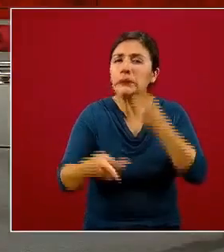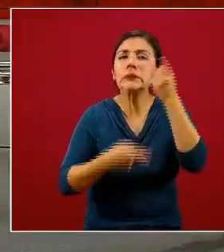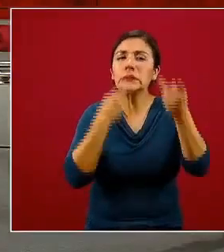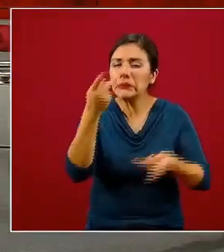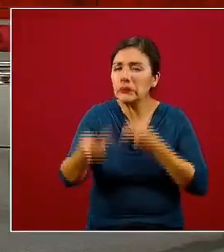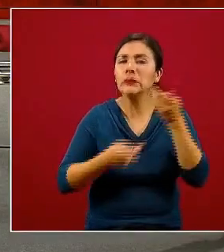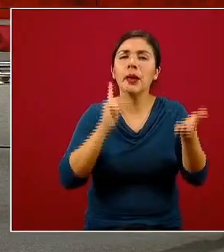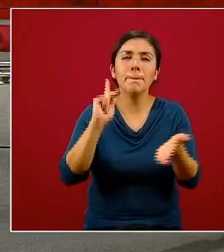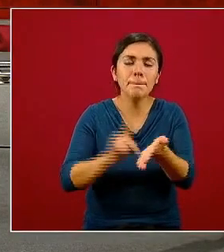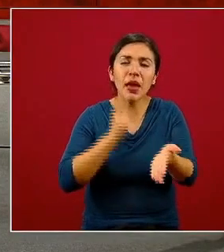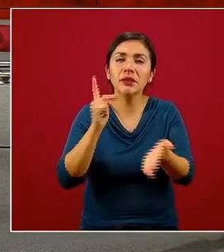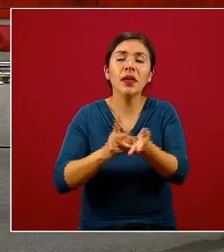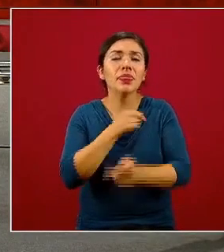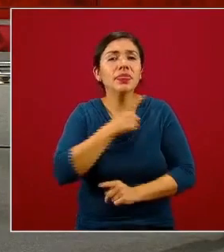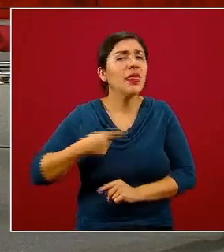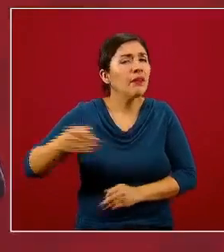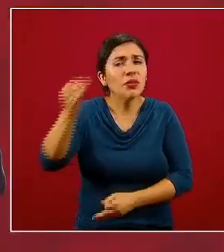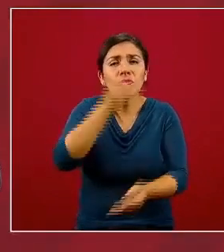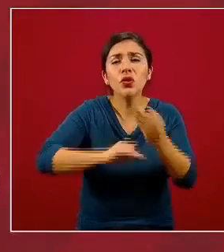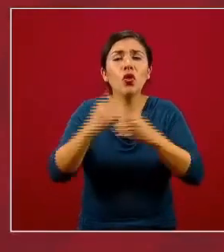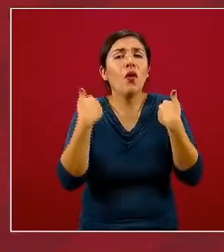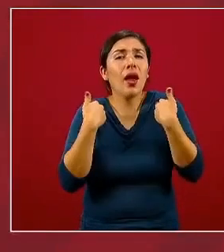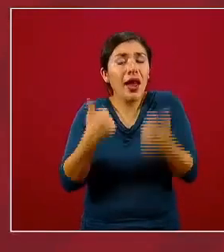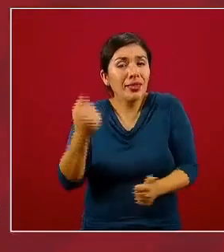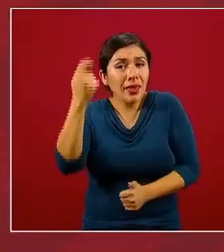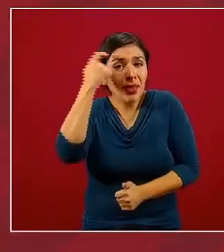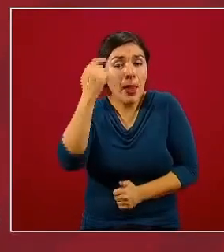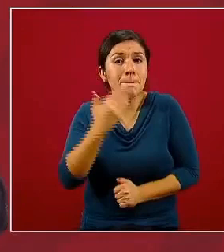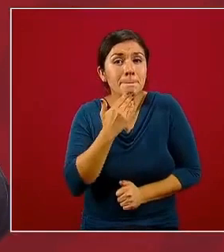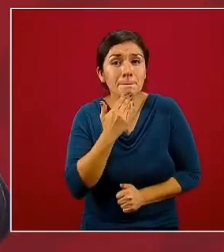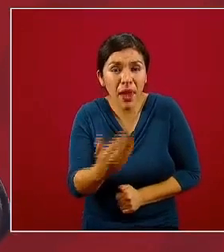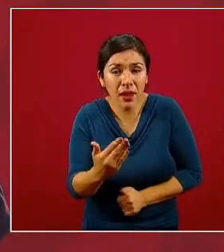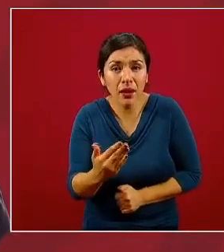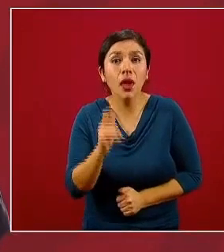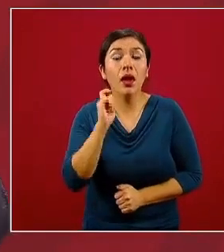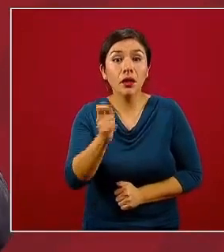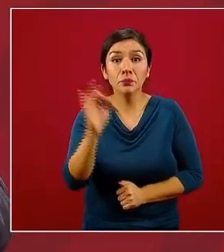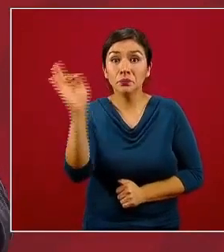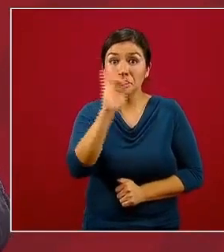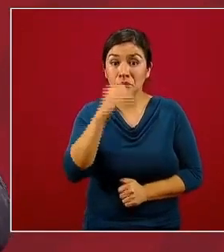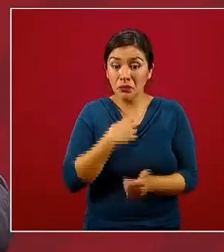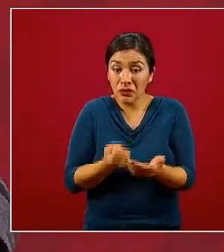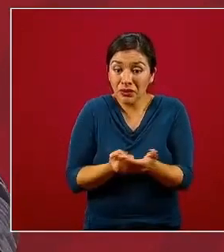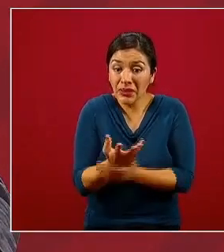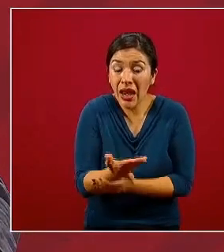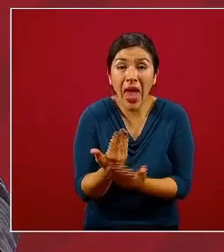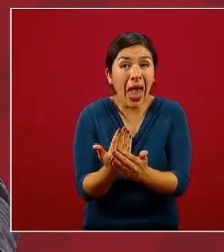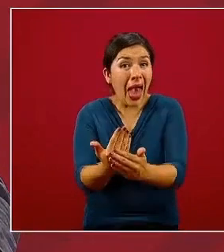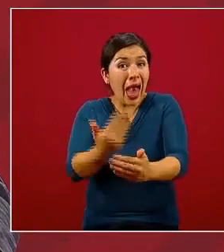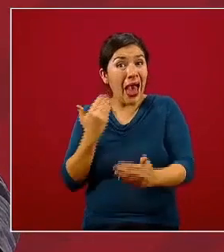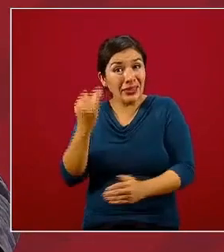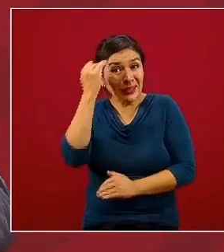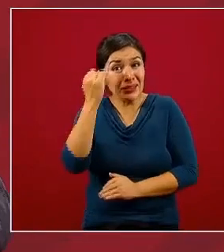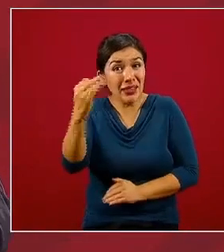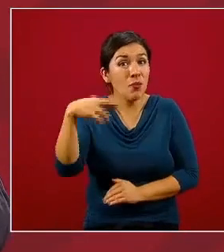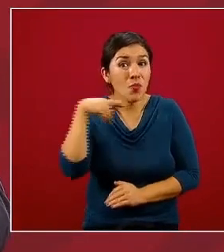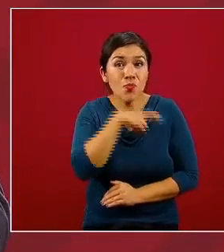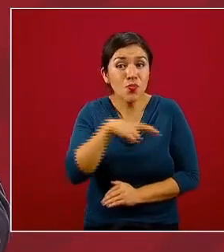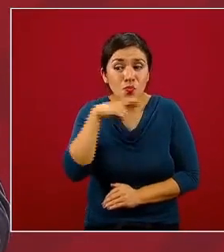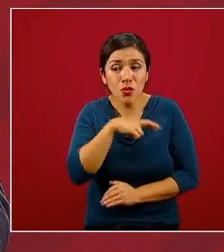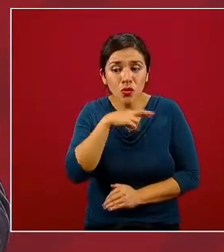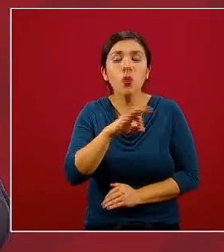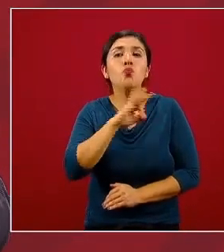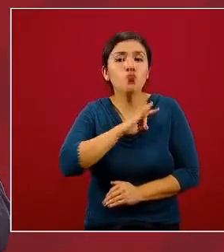debe quedar en la conciencia de todas y todos y toda la sociedad: si salimos demasiado pronto, va a haber